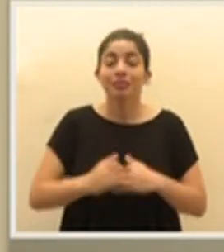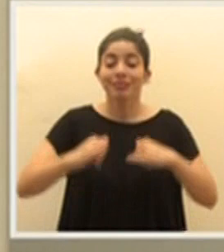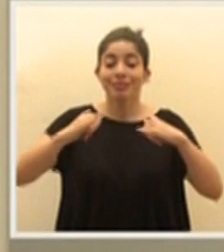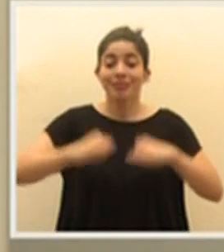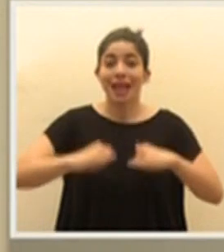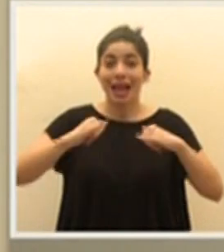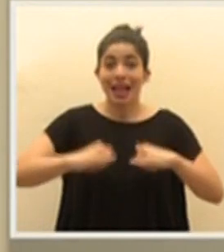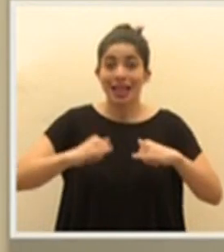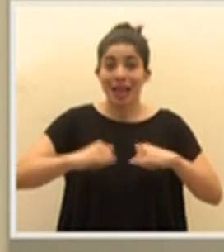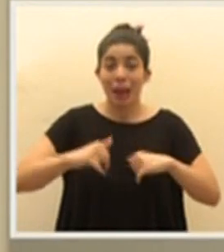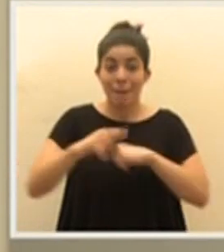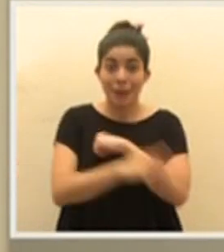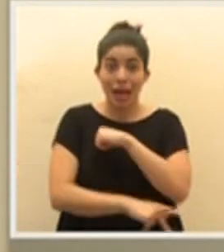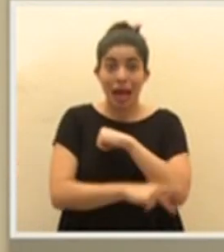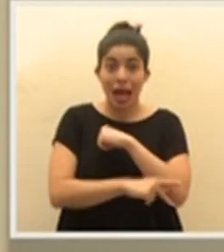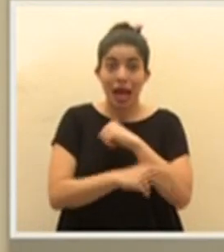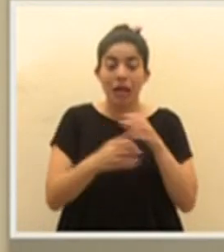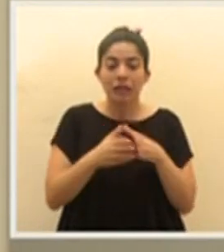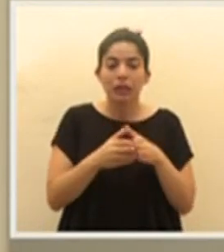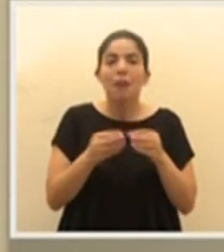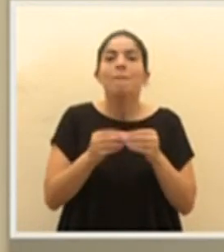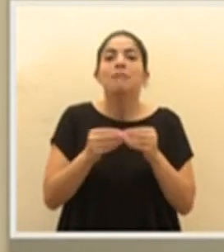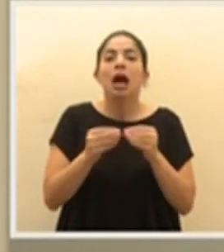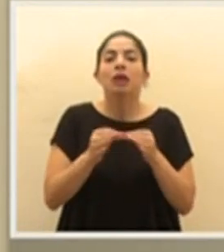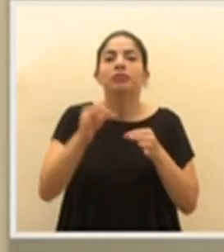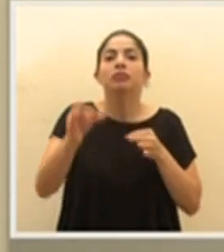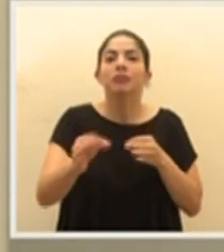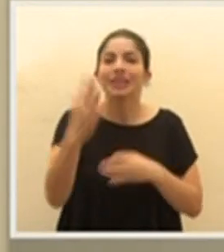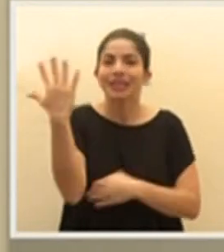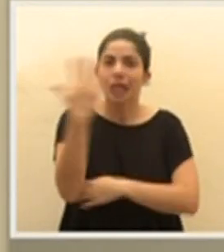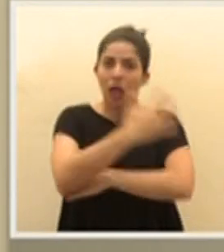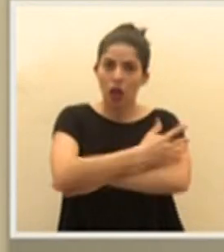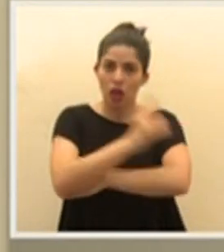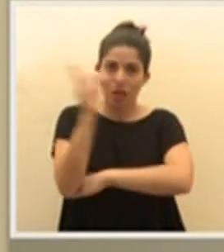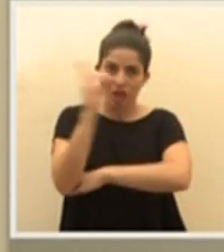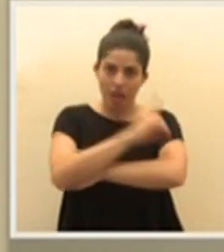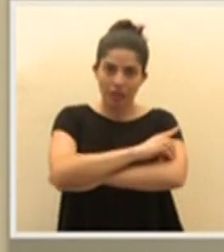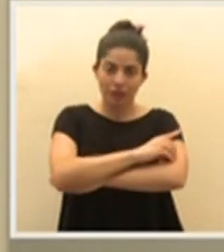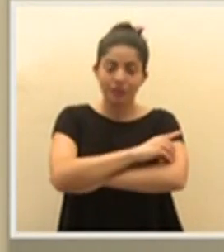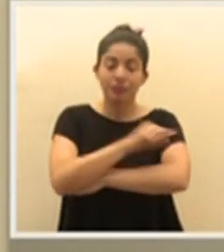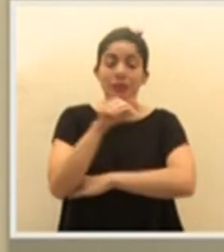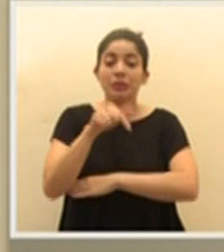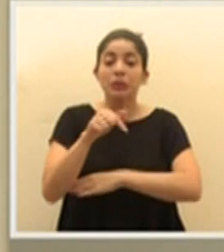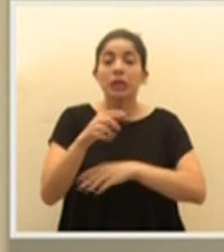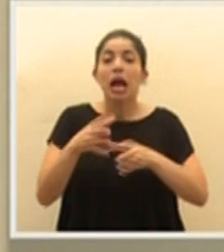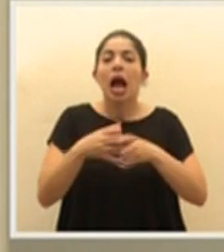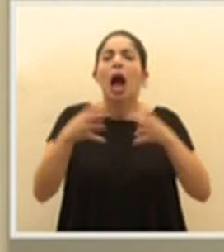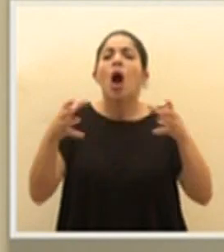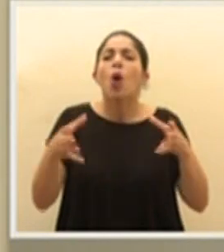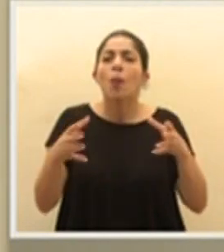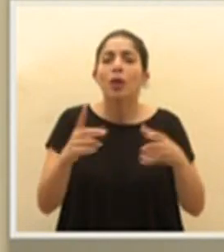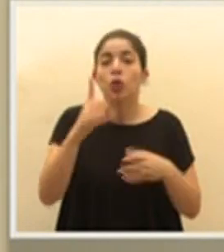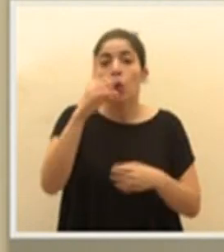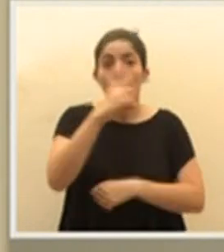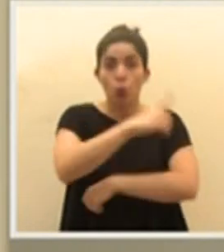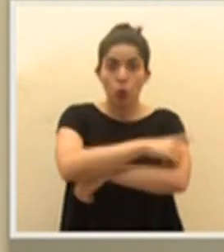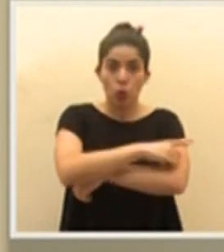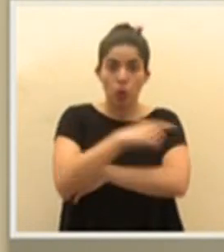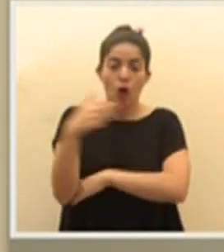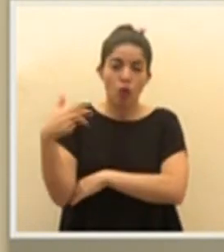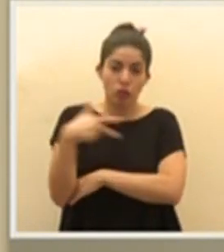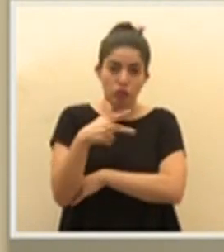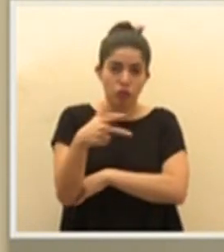o la permanencia en el país a 5 días. Este aumento incluye 1 día para el tránsito